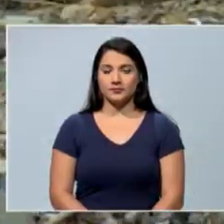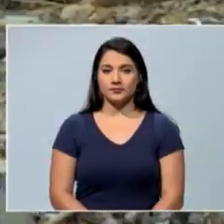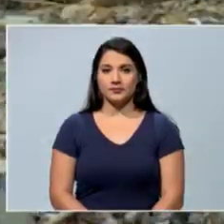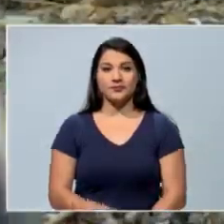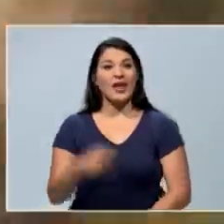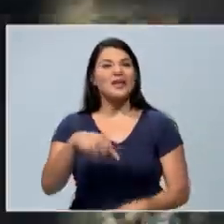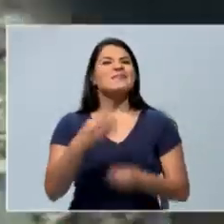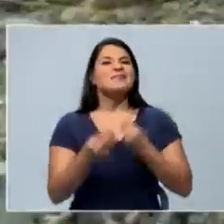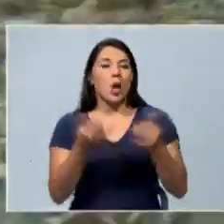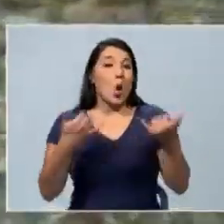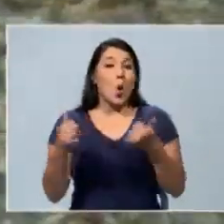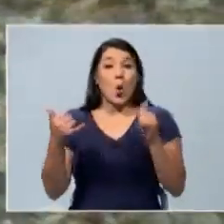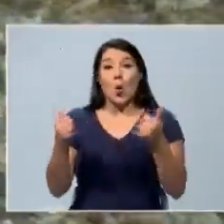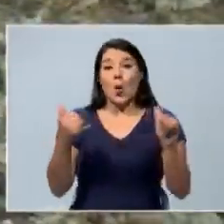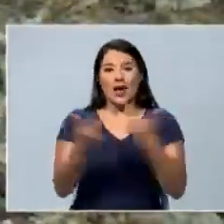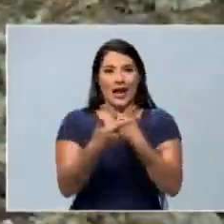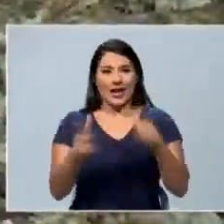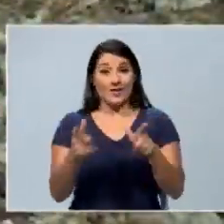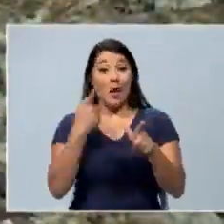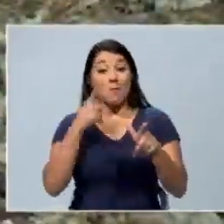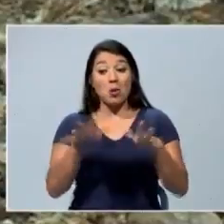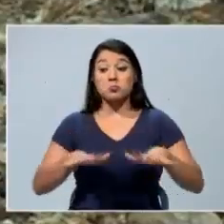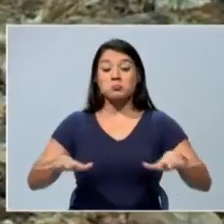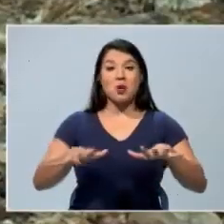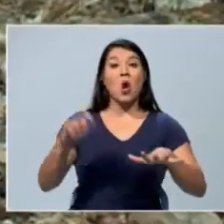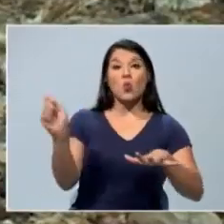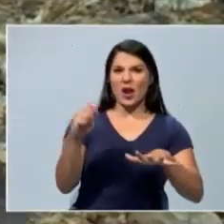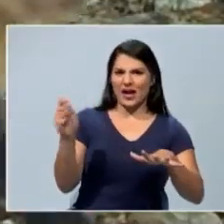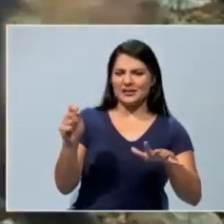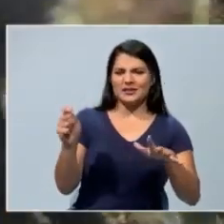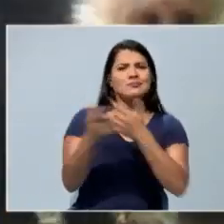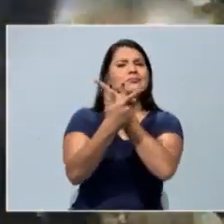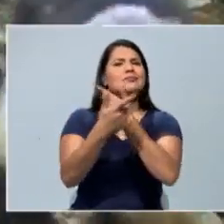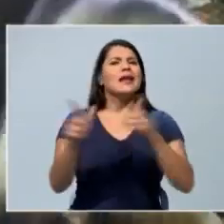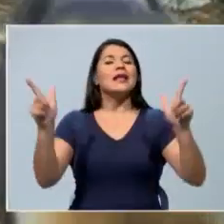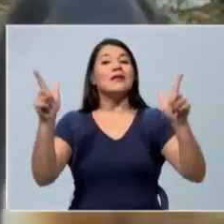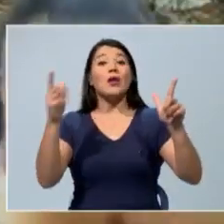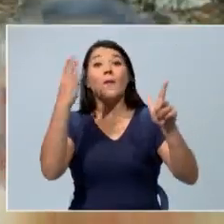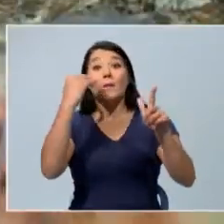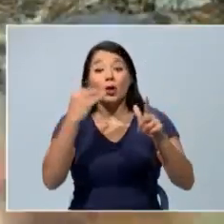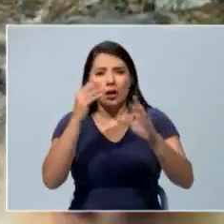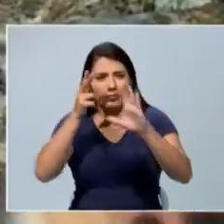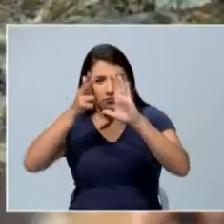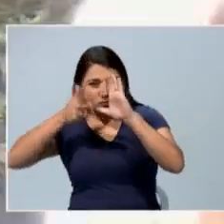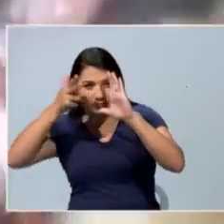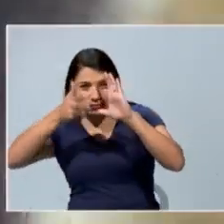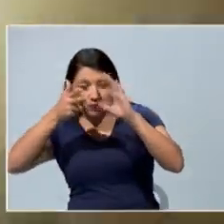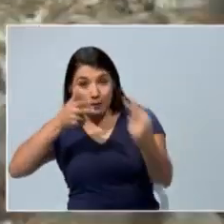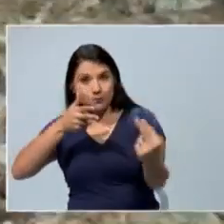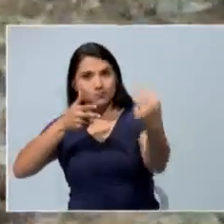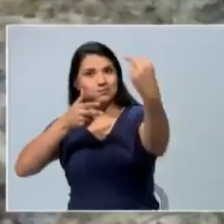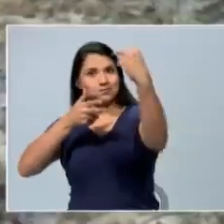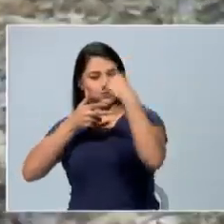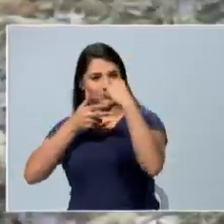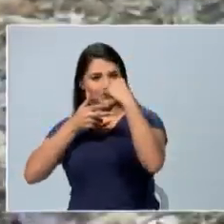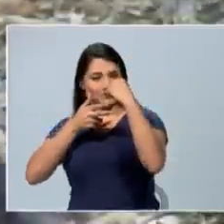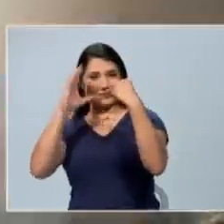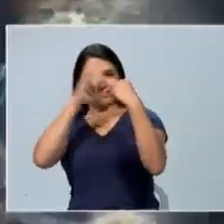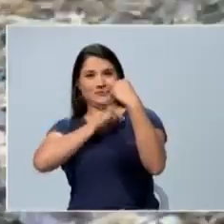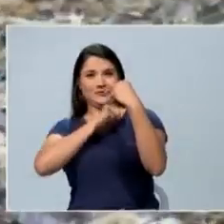Ellos juegan libres por tierras guanacastecas, tan libres que saltaron sobre la cámara que los captó, dejando su imagen